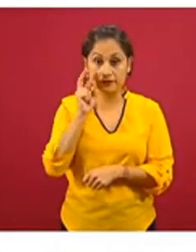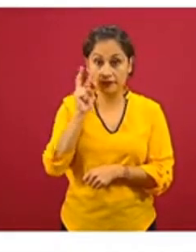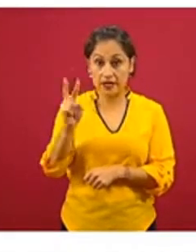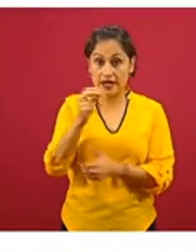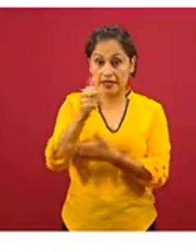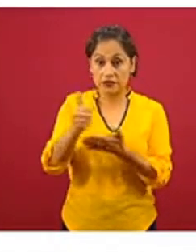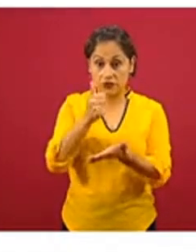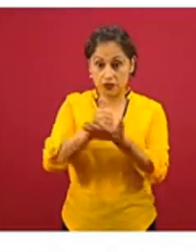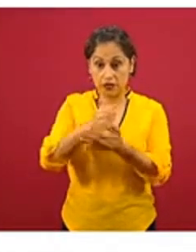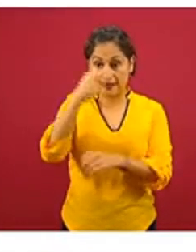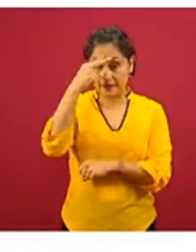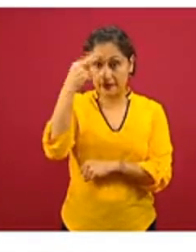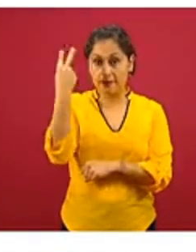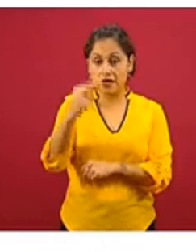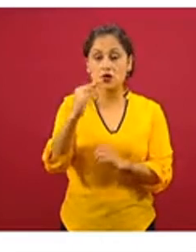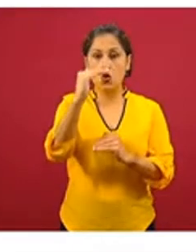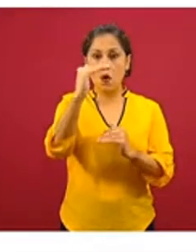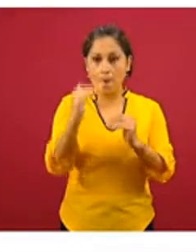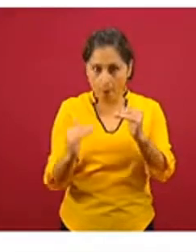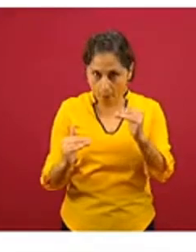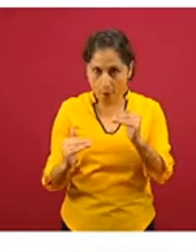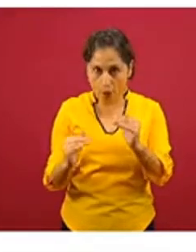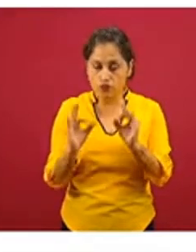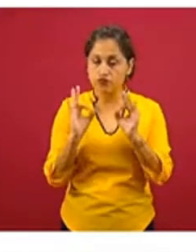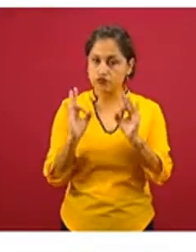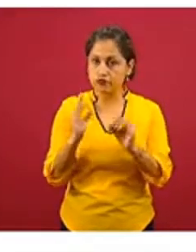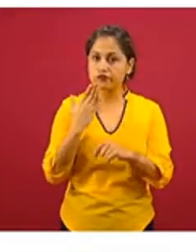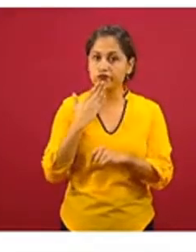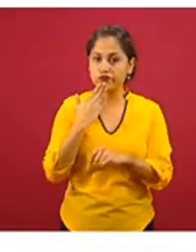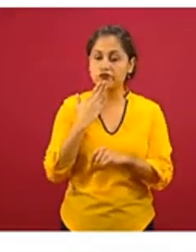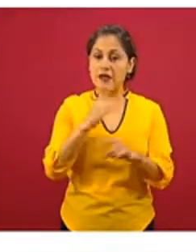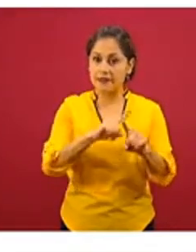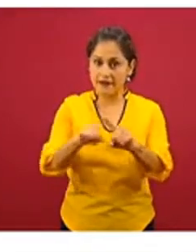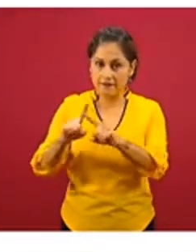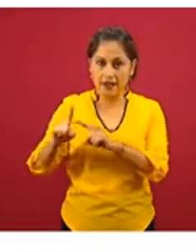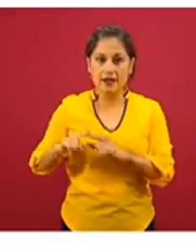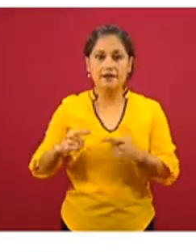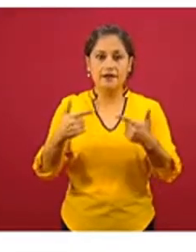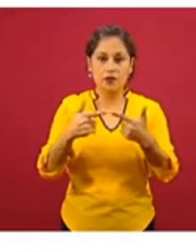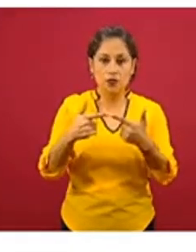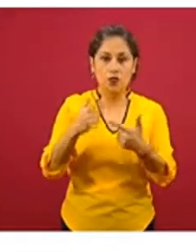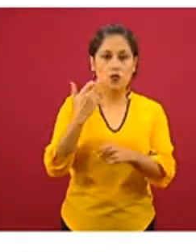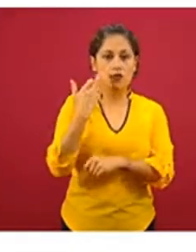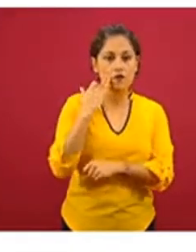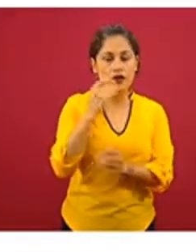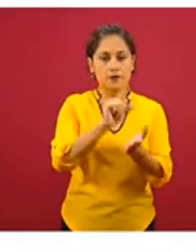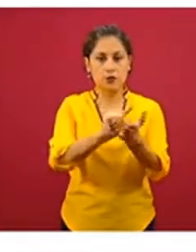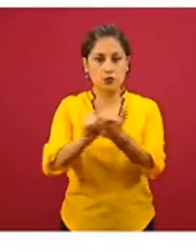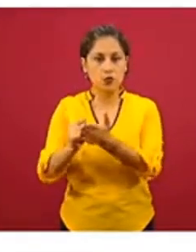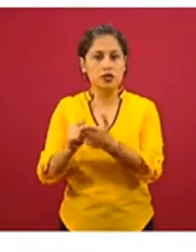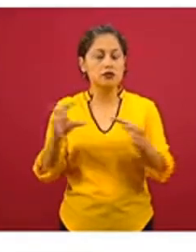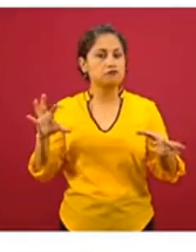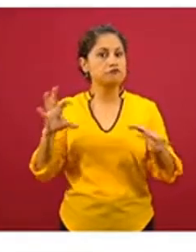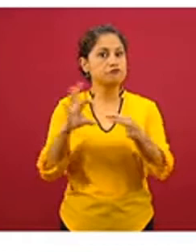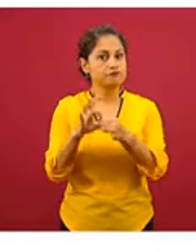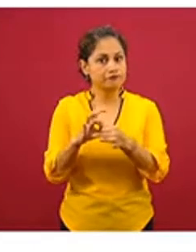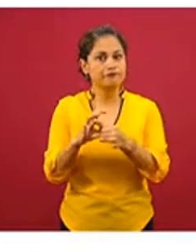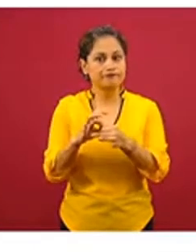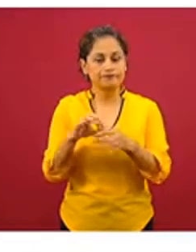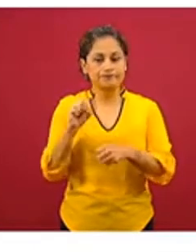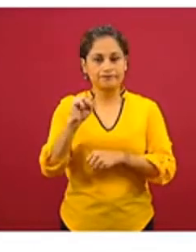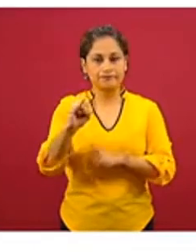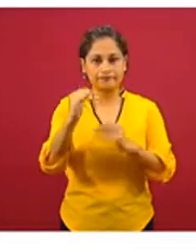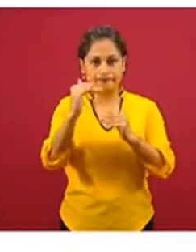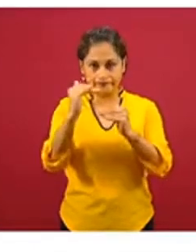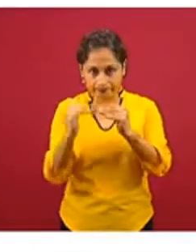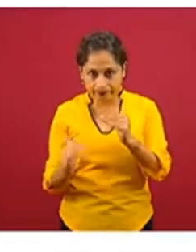homogénea, una disminución básicamente de todos los usuarios, tanto de Facebook, Twitter y del sistema operativo de